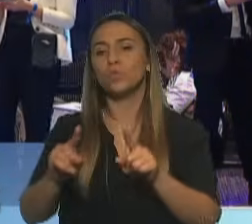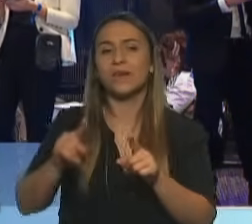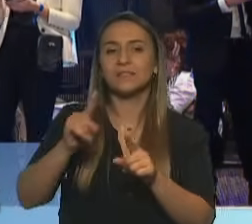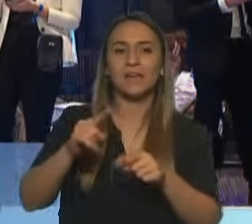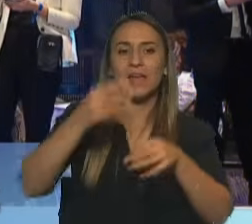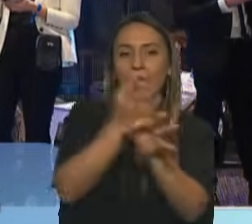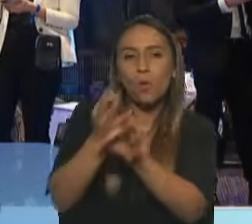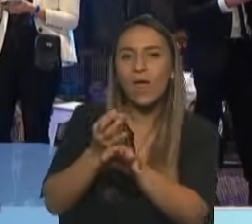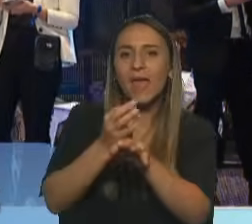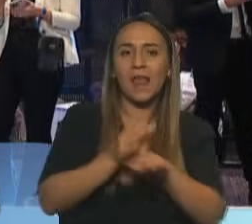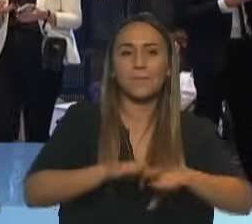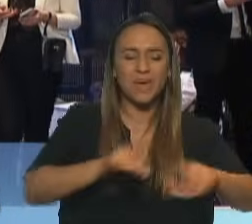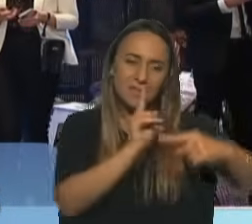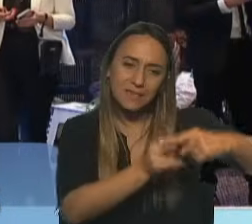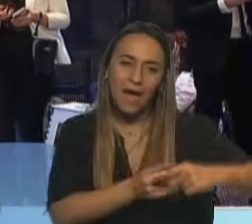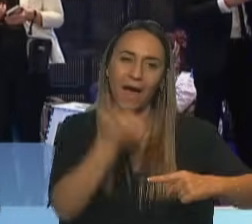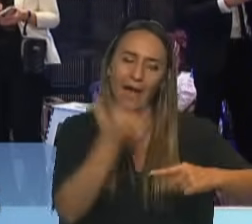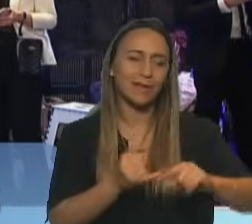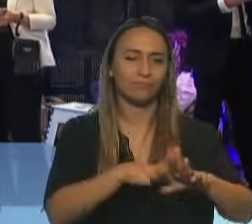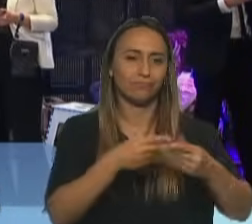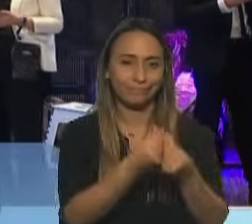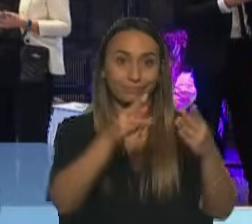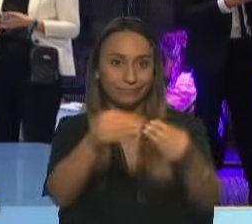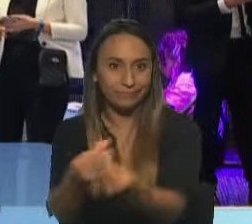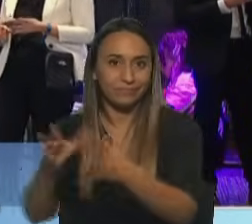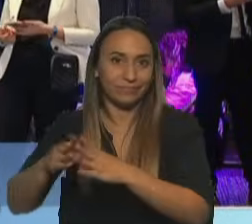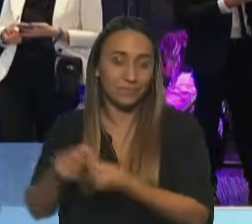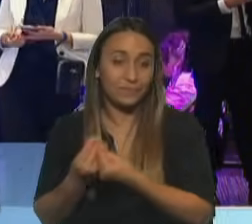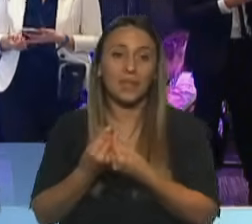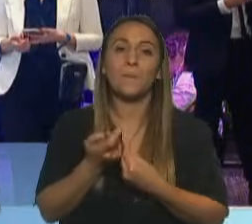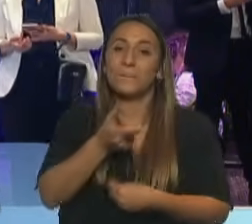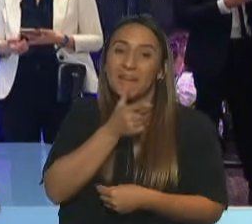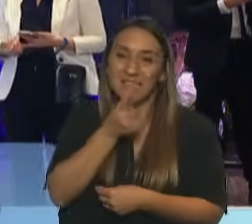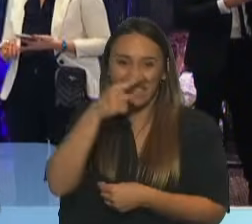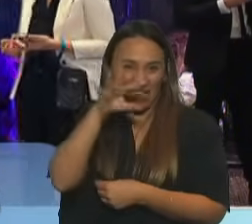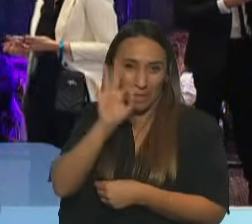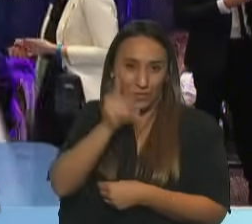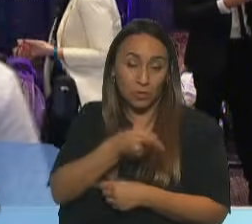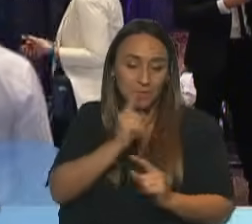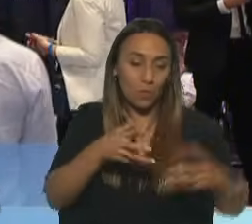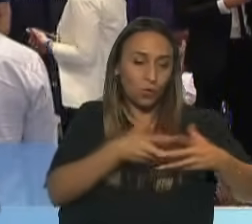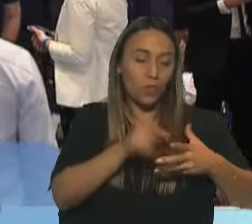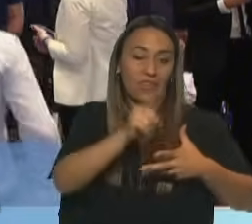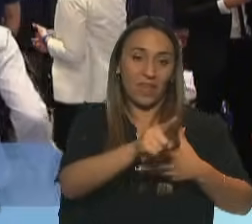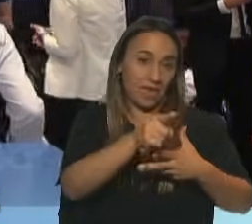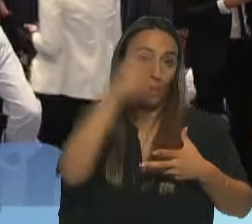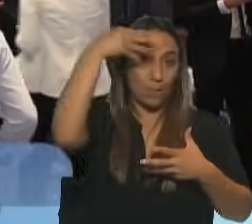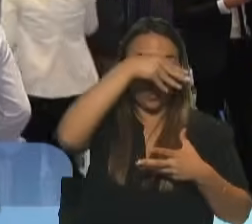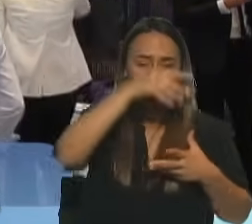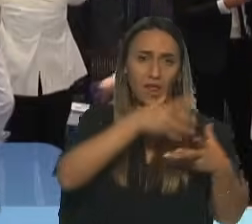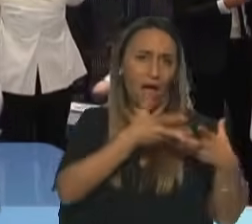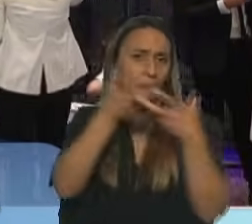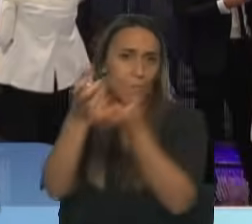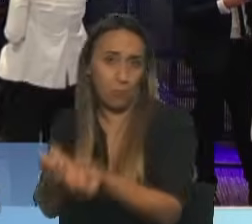específicas y parece que estableciendo promedios, el 70% de lo que fue el electorado de Patricia Bullrich se fue hacia la Libertad Avanza, que es lo que se esperaba,